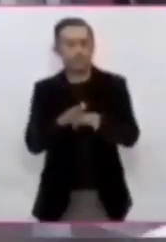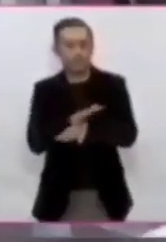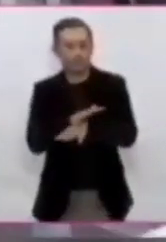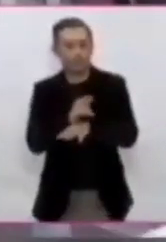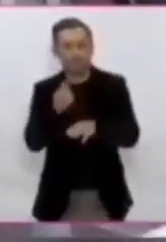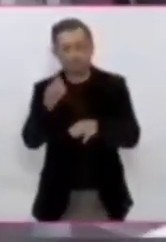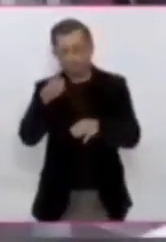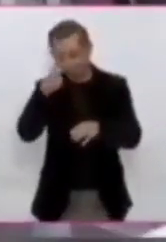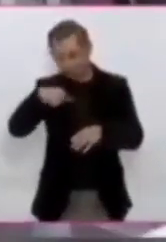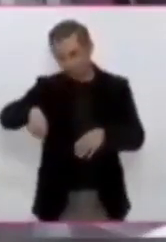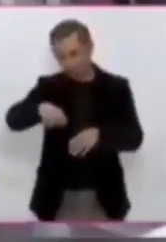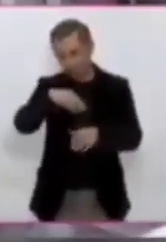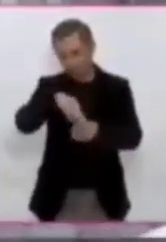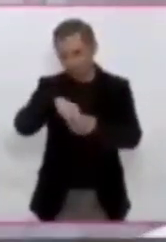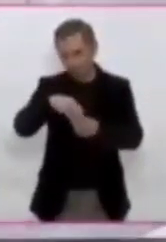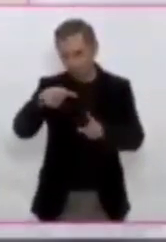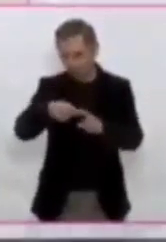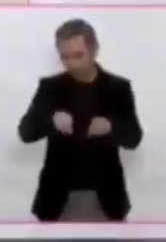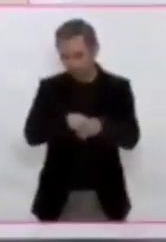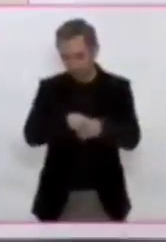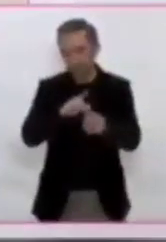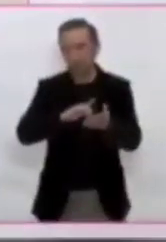nuestras votaciones. Gracias.